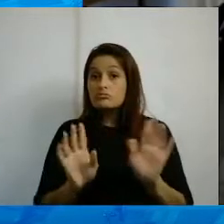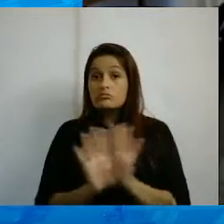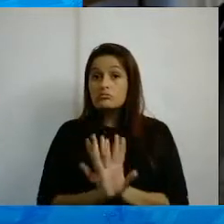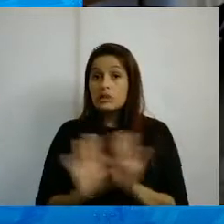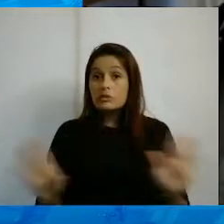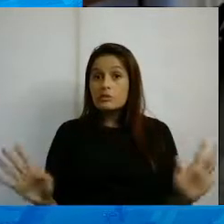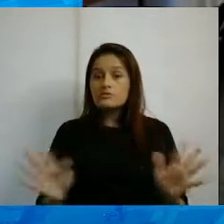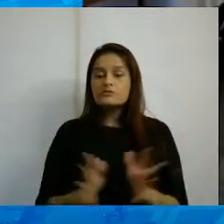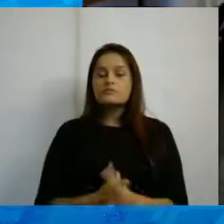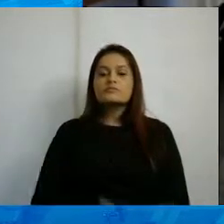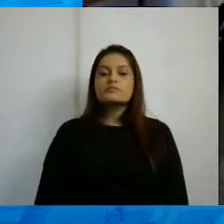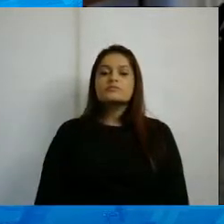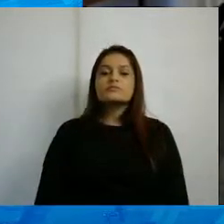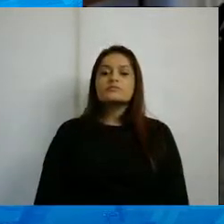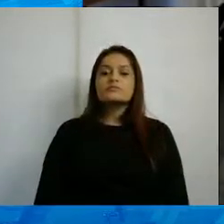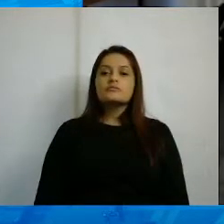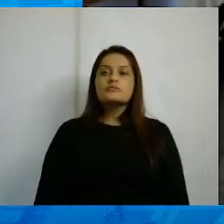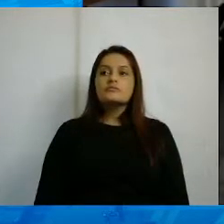¿No?